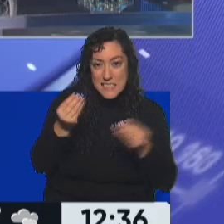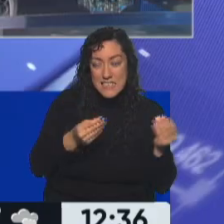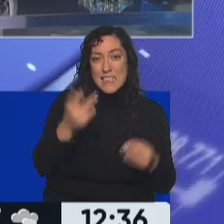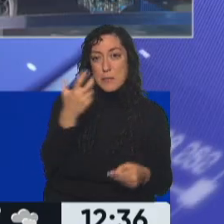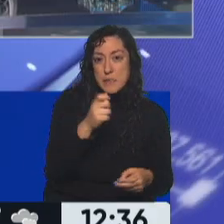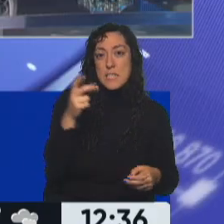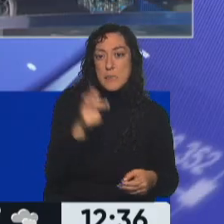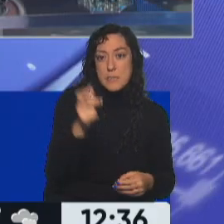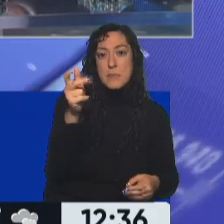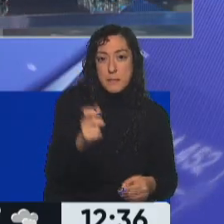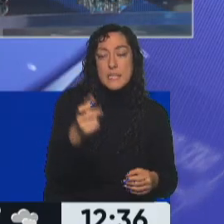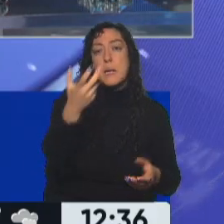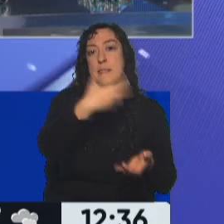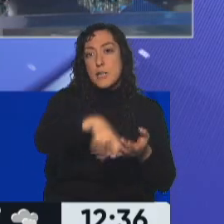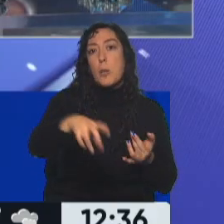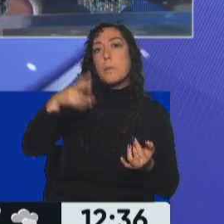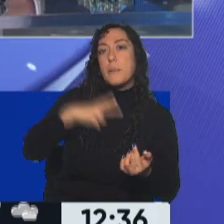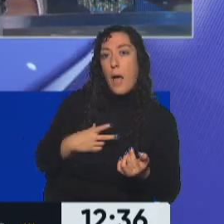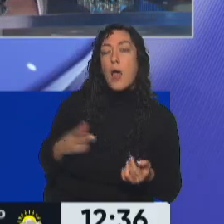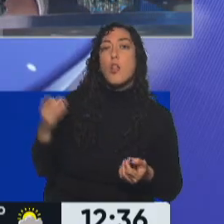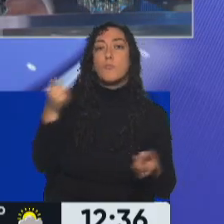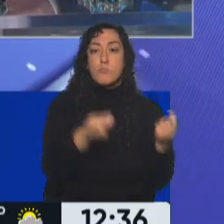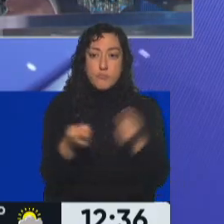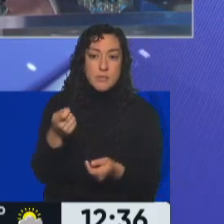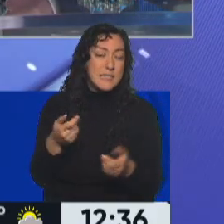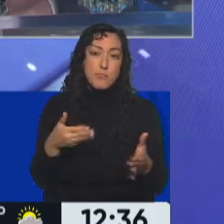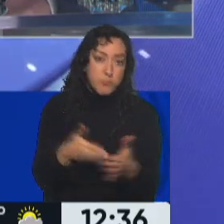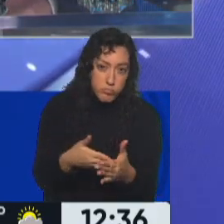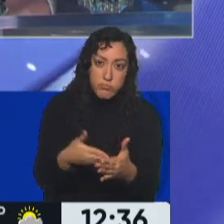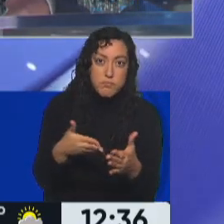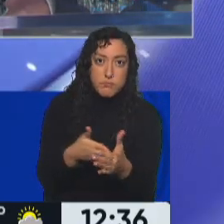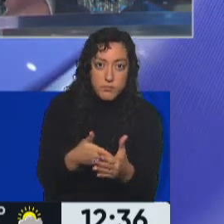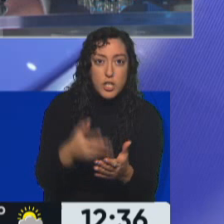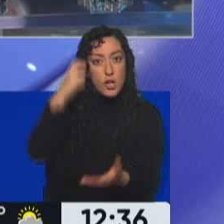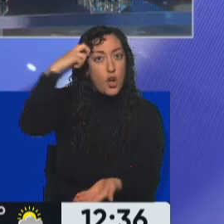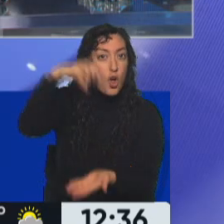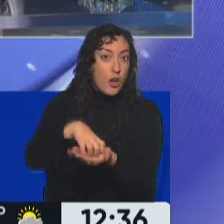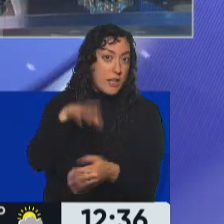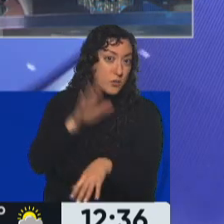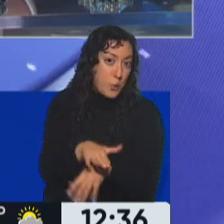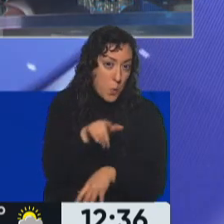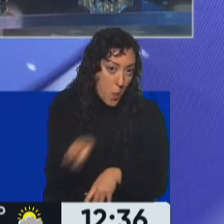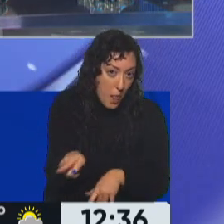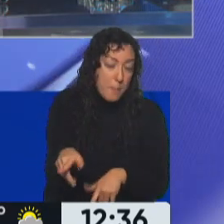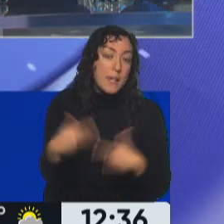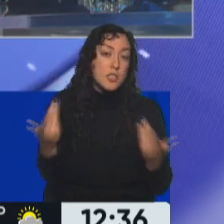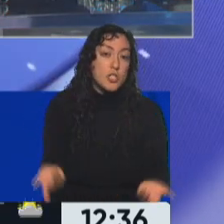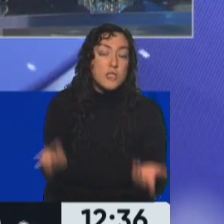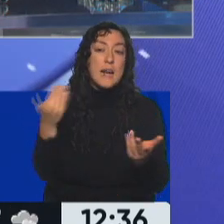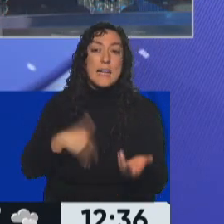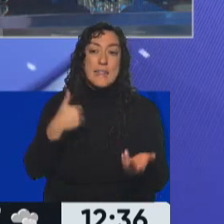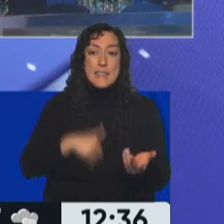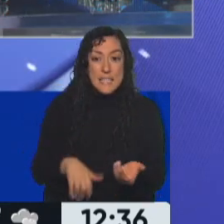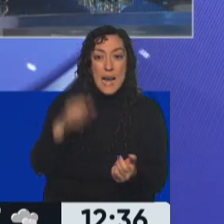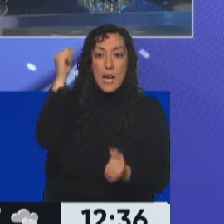participe el sector privado. Bueno, todas estas cuestiones que no le dejan avanzar, evidentemente genera que Argentina tuvo un modelo económico